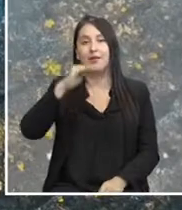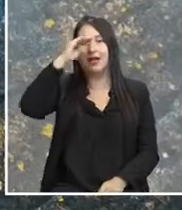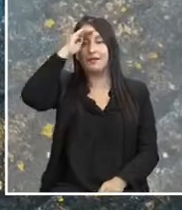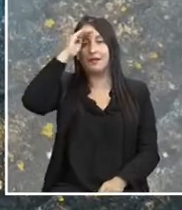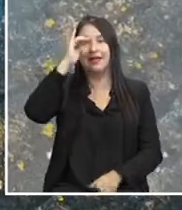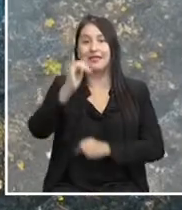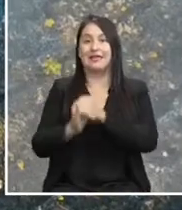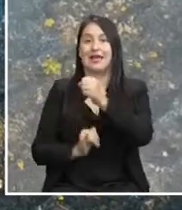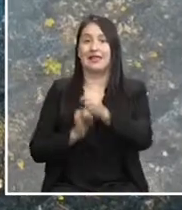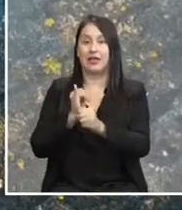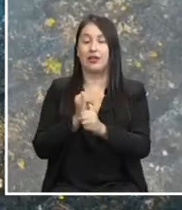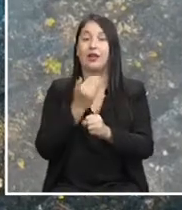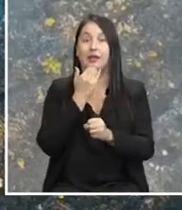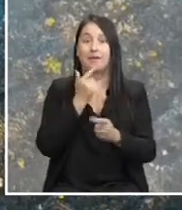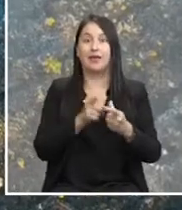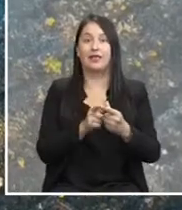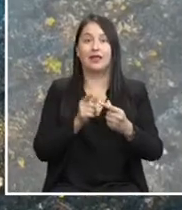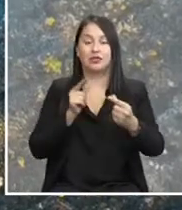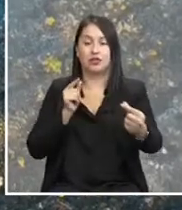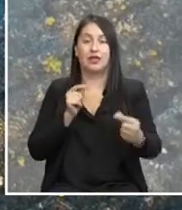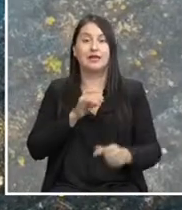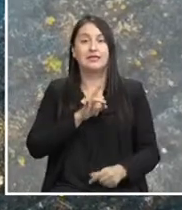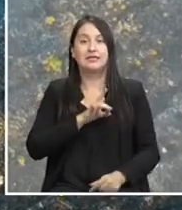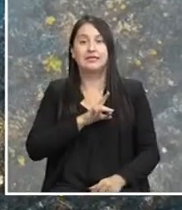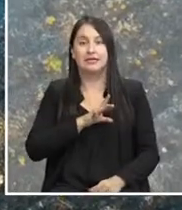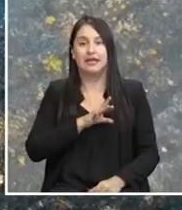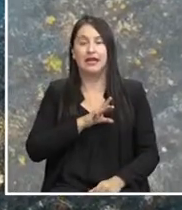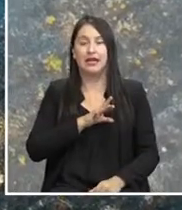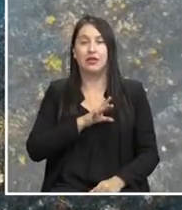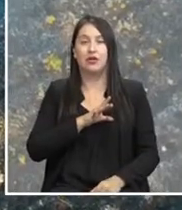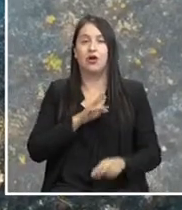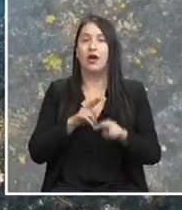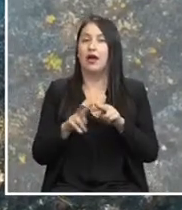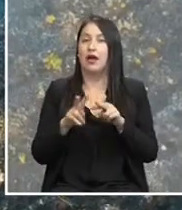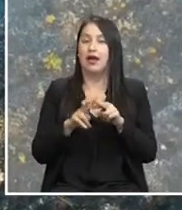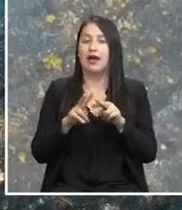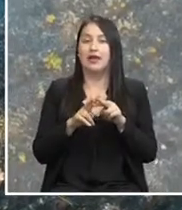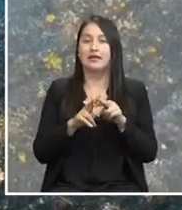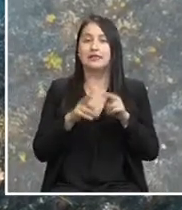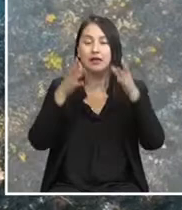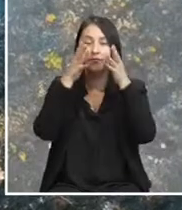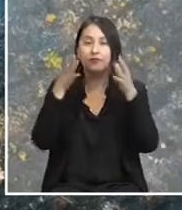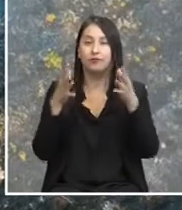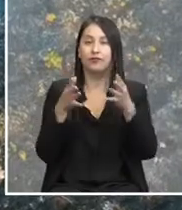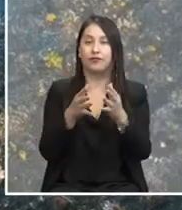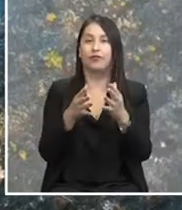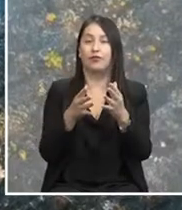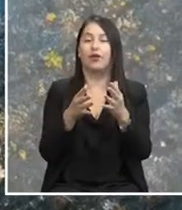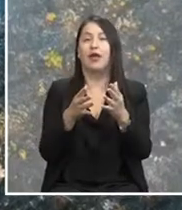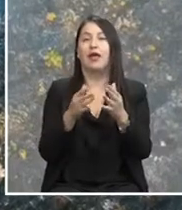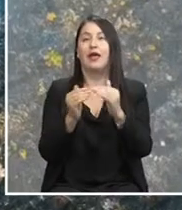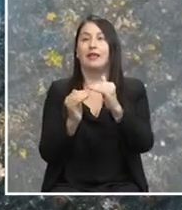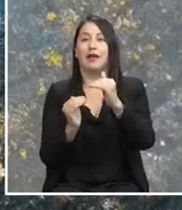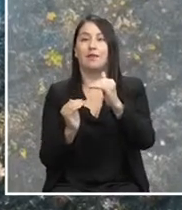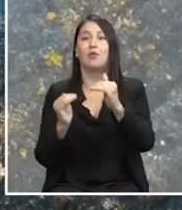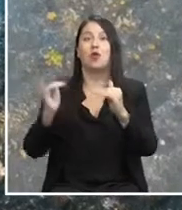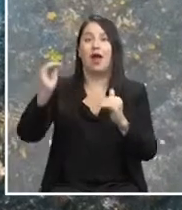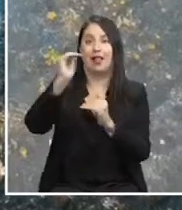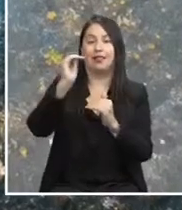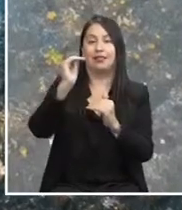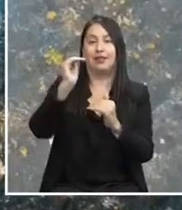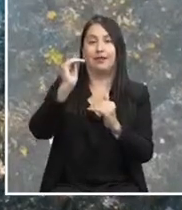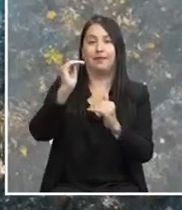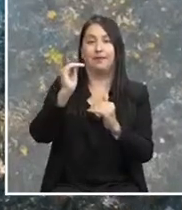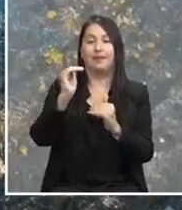misma experiencia chilena, sabemos que los ingresos del capital generalmente están muy concentrados en la parte alta de la distribución. Y si